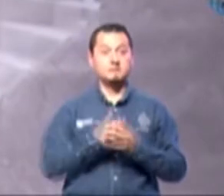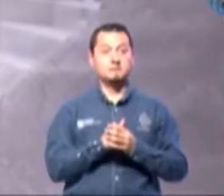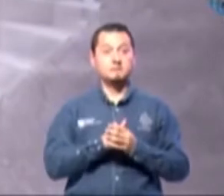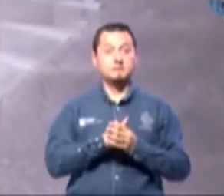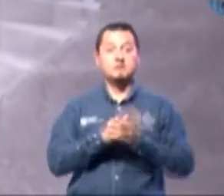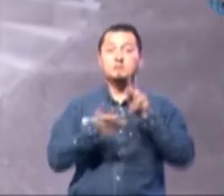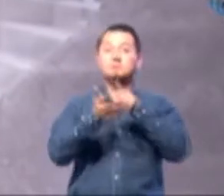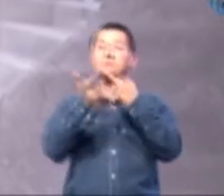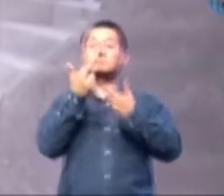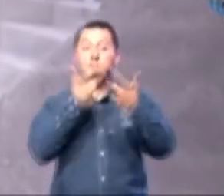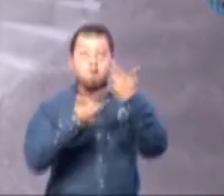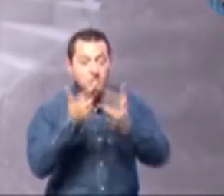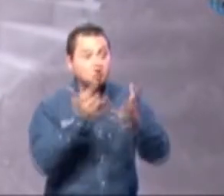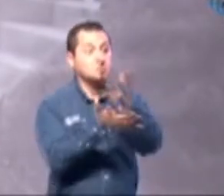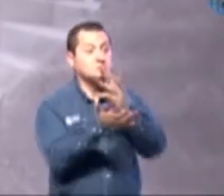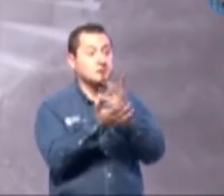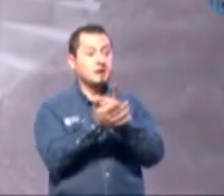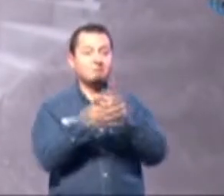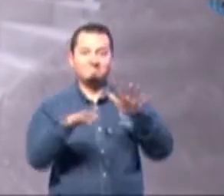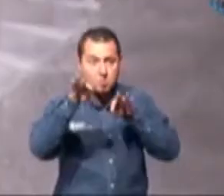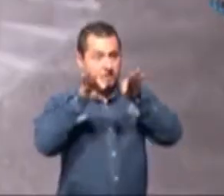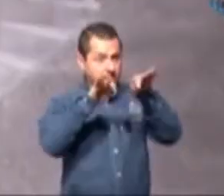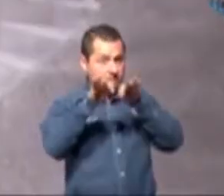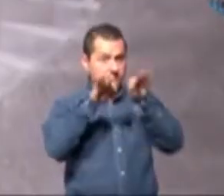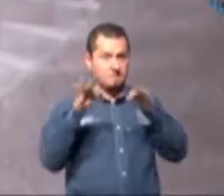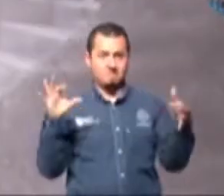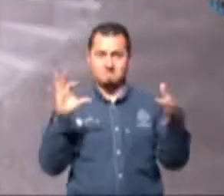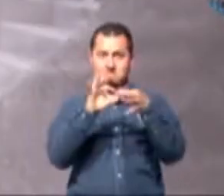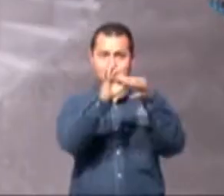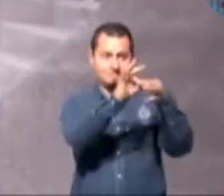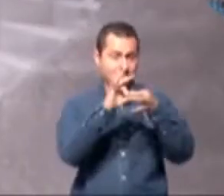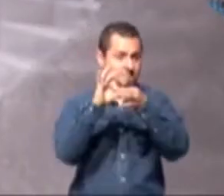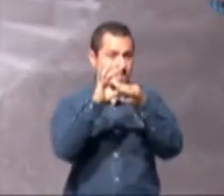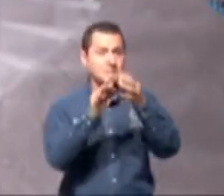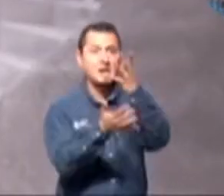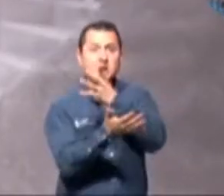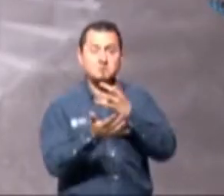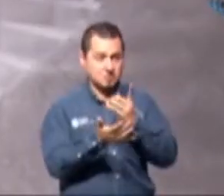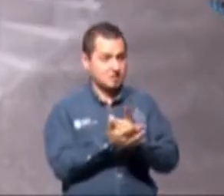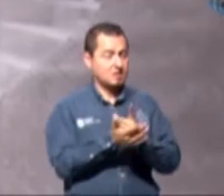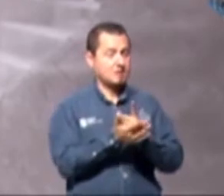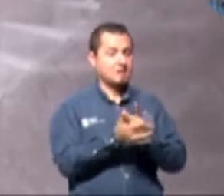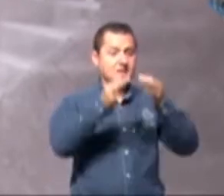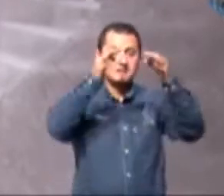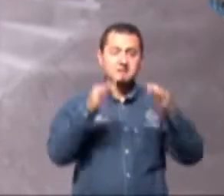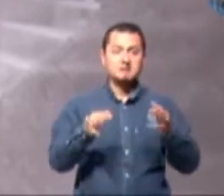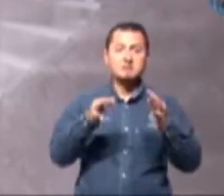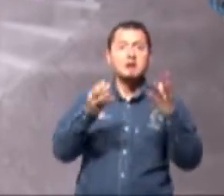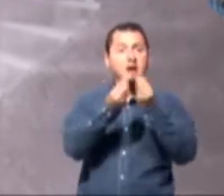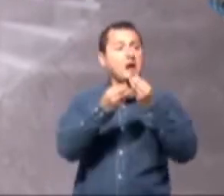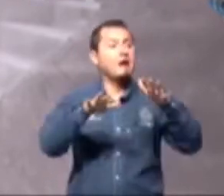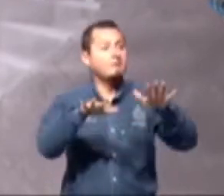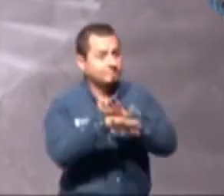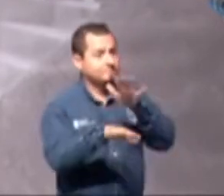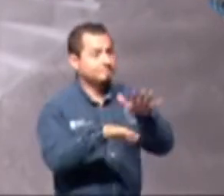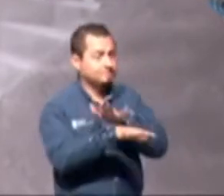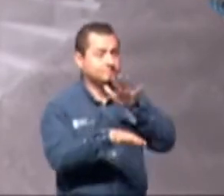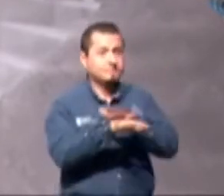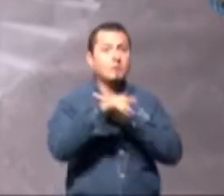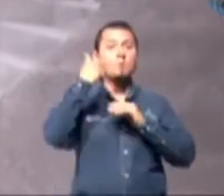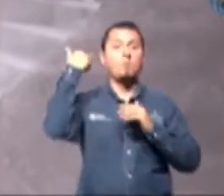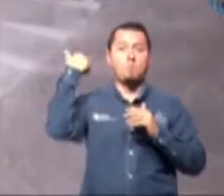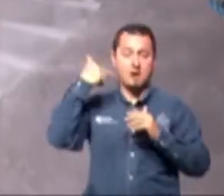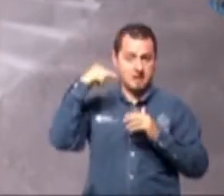de Bachilleres, del CONALEP y del Colegio de Estudios Científicos y Tecnológicos, así como de prepas del Sistema